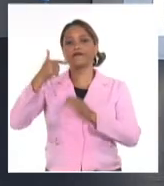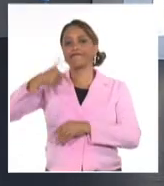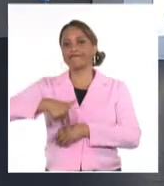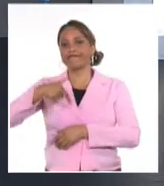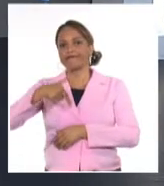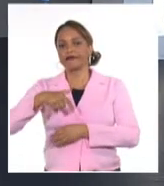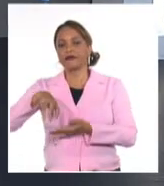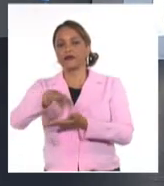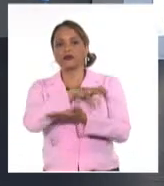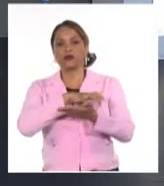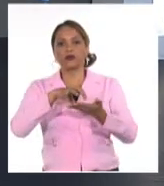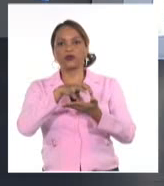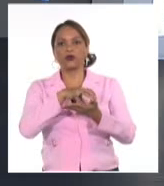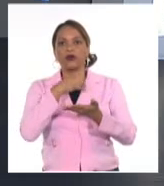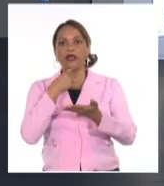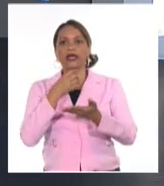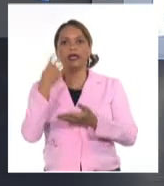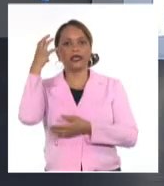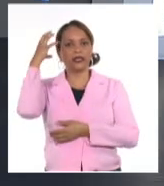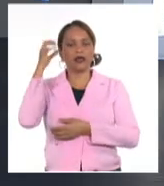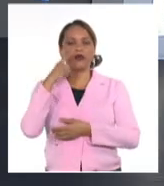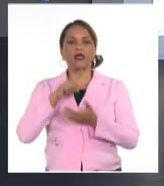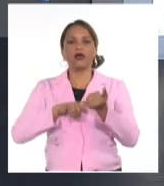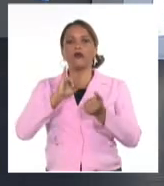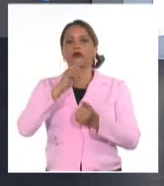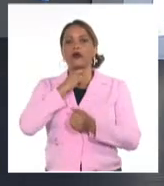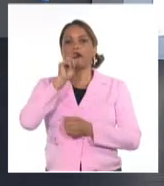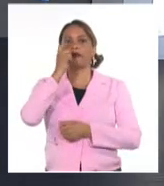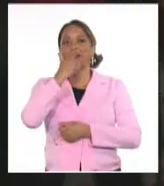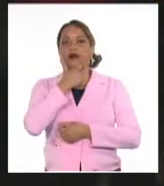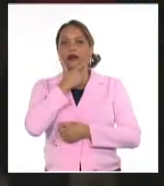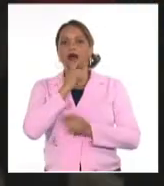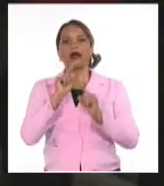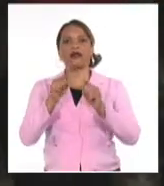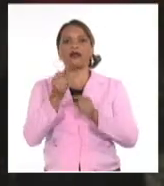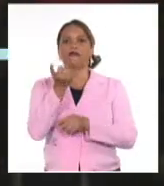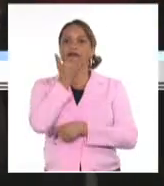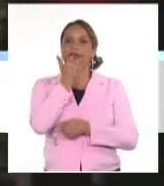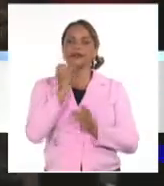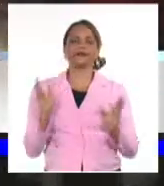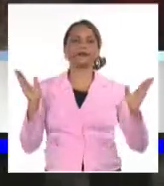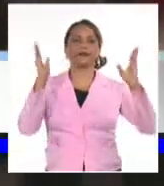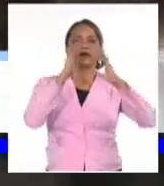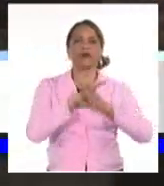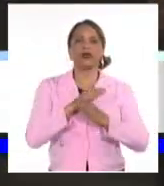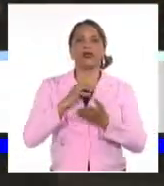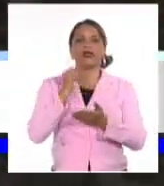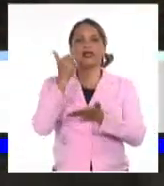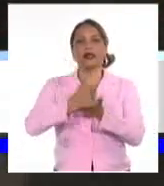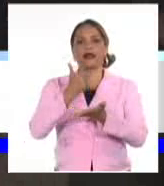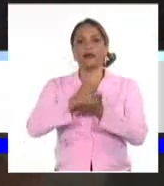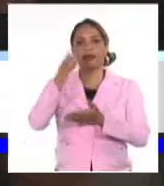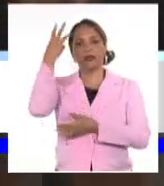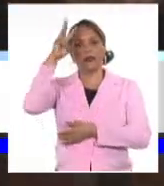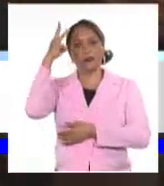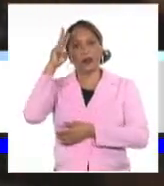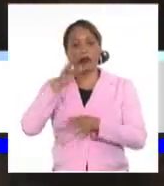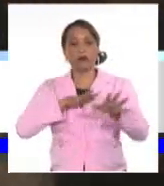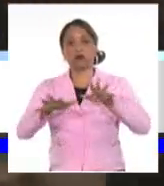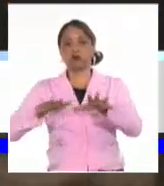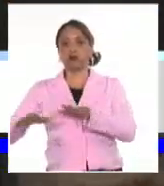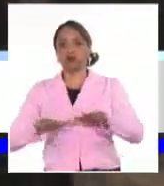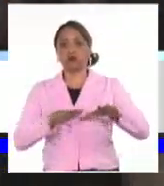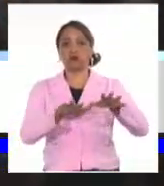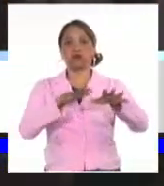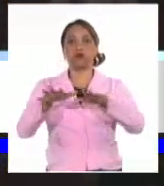epicentro se registró en el estado de Puebla, le amplío la información. No se reportan daños significativos en la capital mexicana, pero el terremoto detuvo